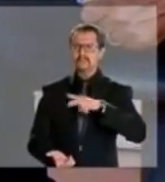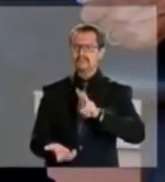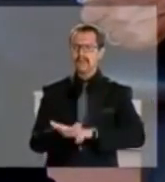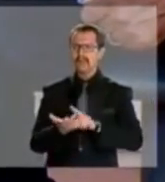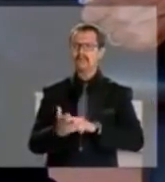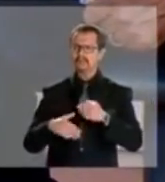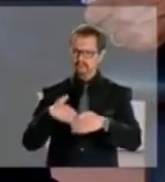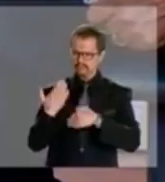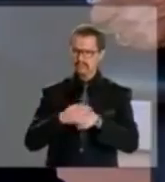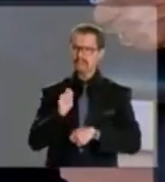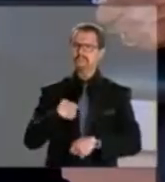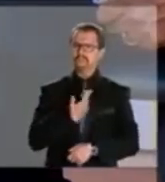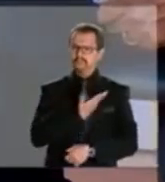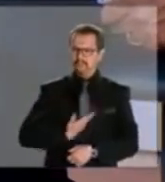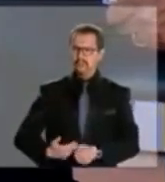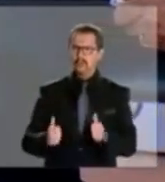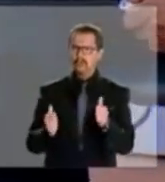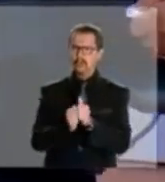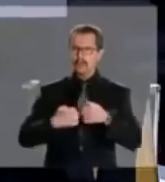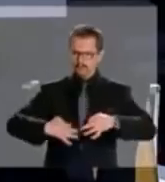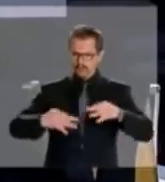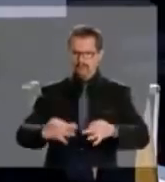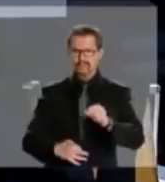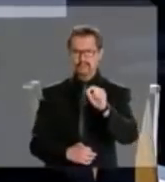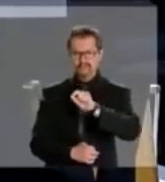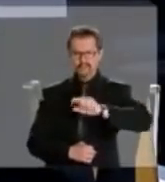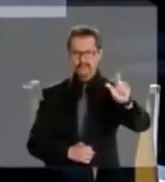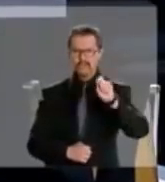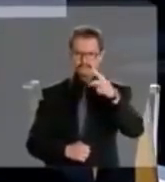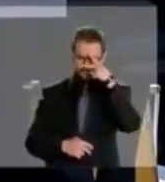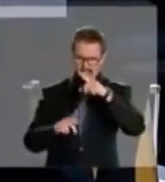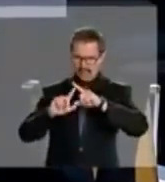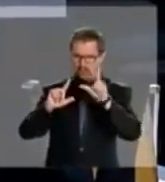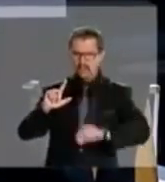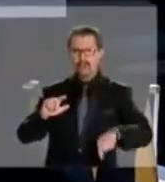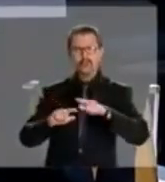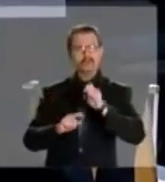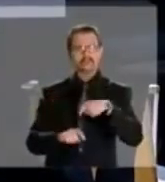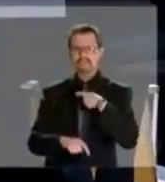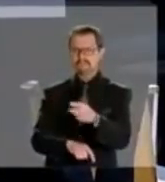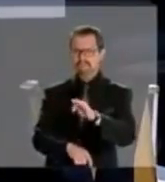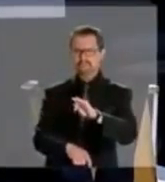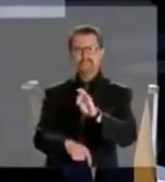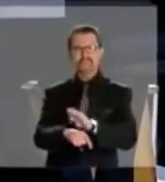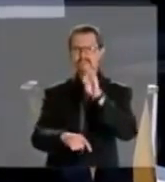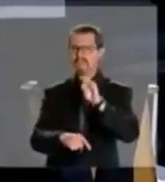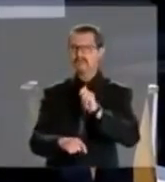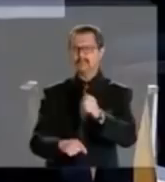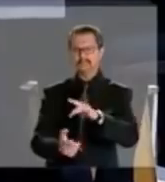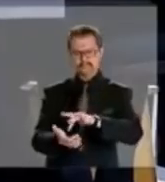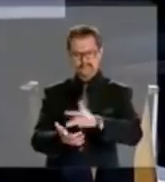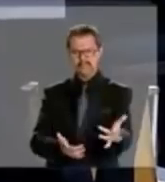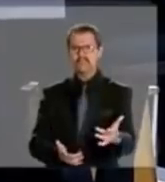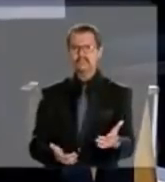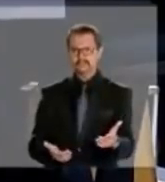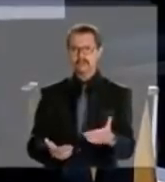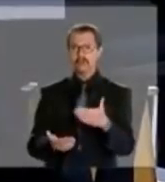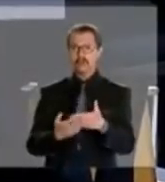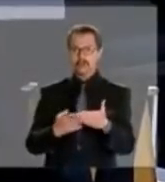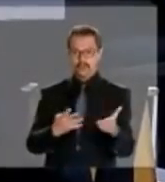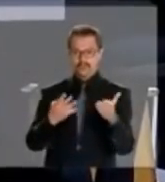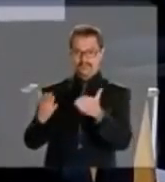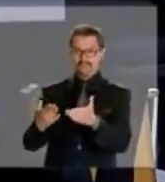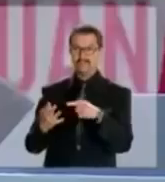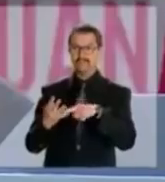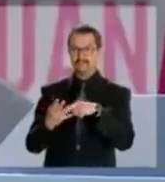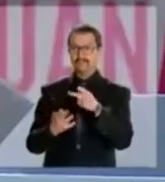nacional es candidato candidato mir luis ángel le recuerdo la pregunta quiero saber cuáles serán las